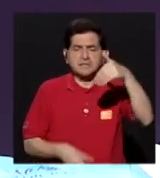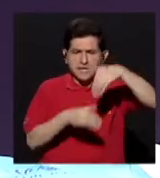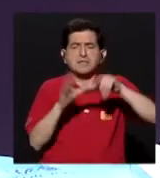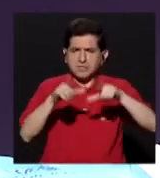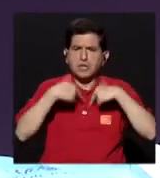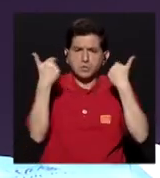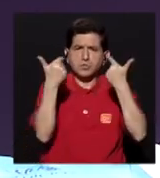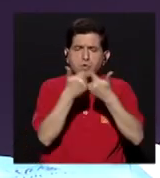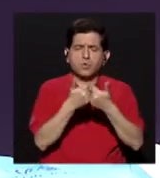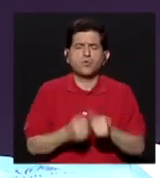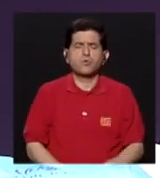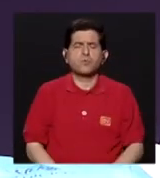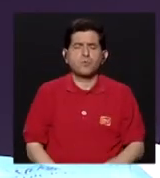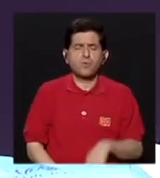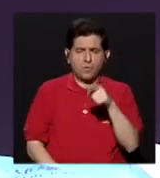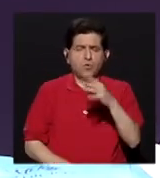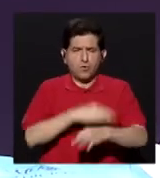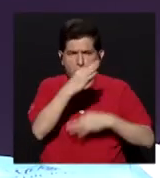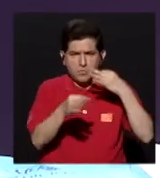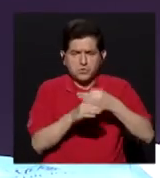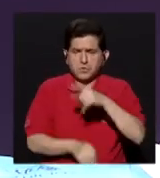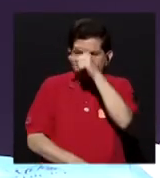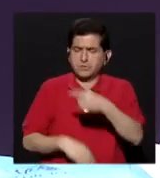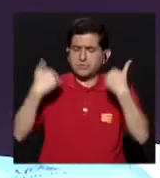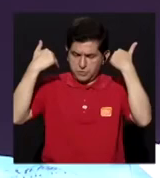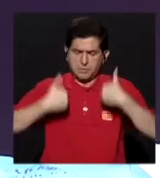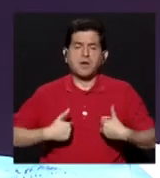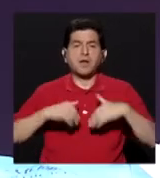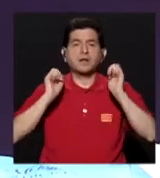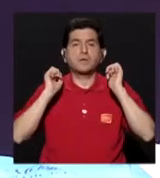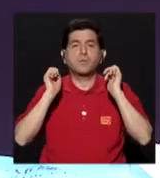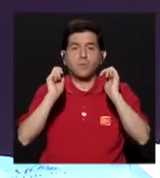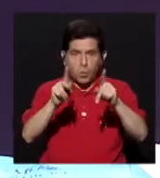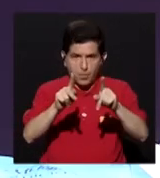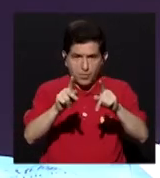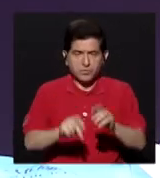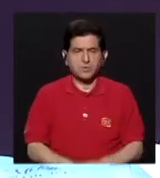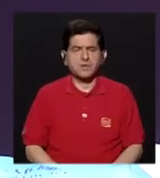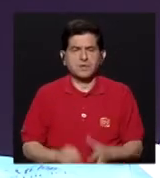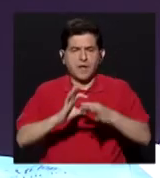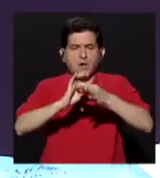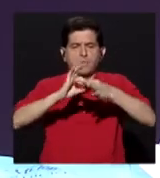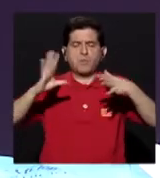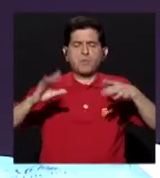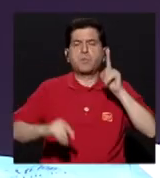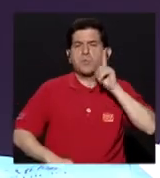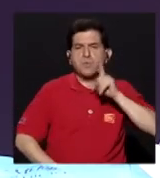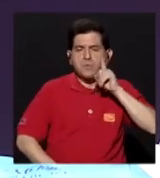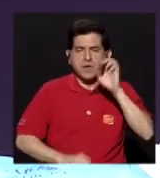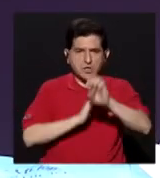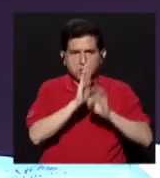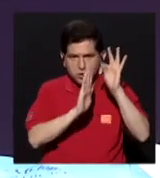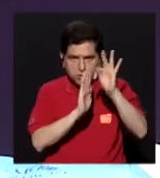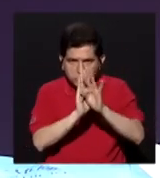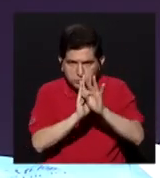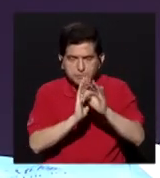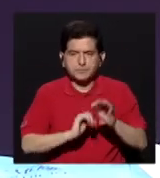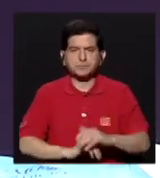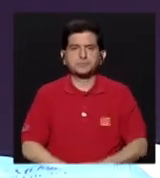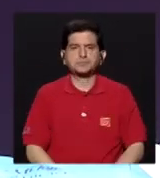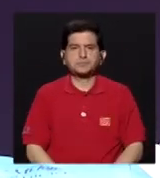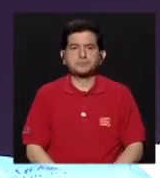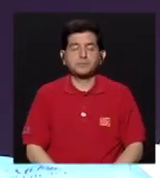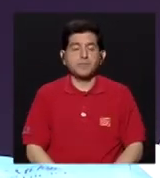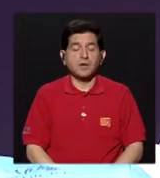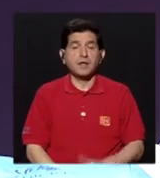humanos. Y pensamos que eso se debe al hecho que tienen una oportunidad para desarticular mitos, estereotipos, y